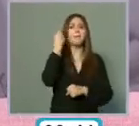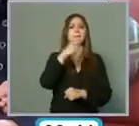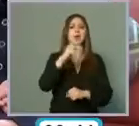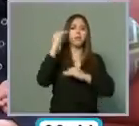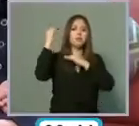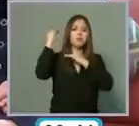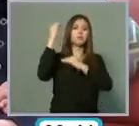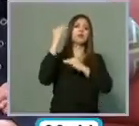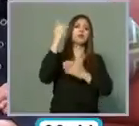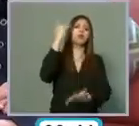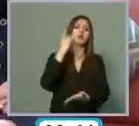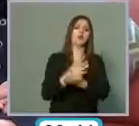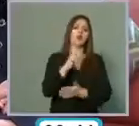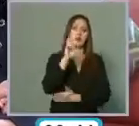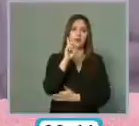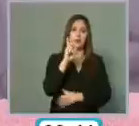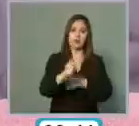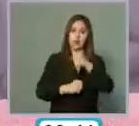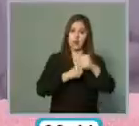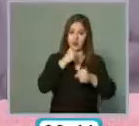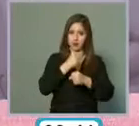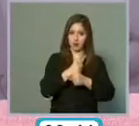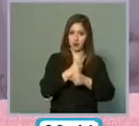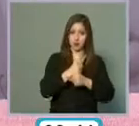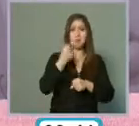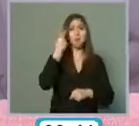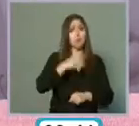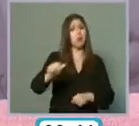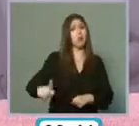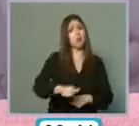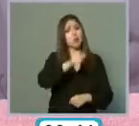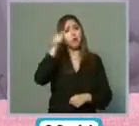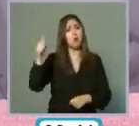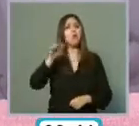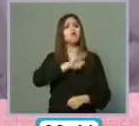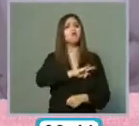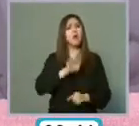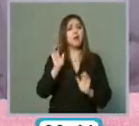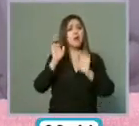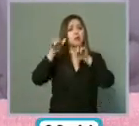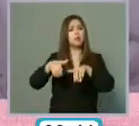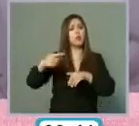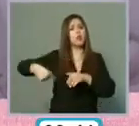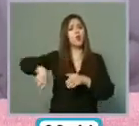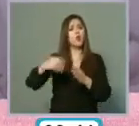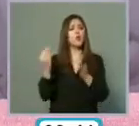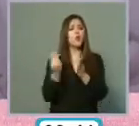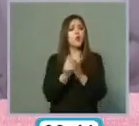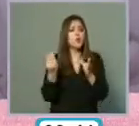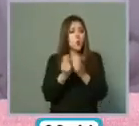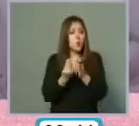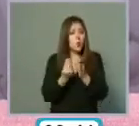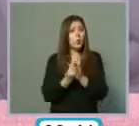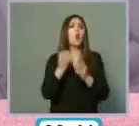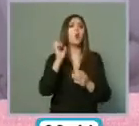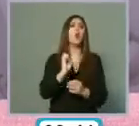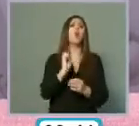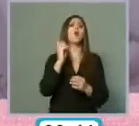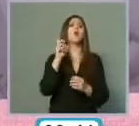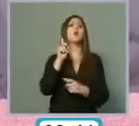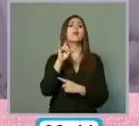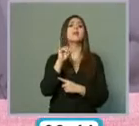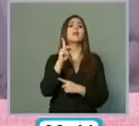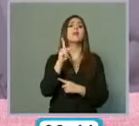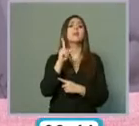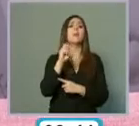años. Ok, bueno, para que estén Pero a pendientes. las tías les podemos decir que pueden tomar cursos que hay o diplomados